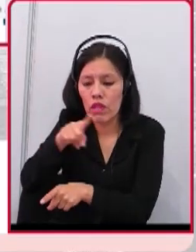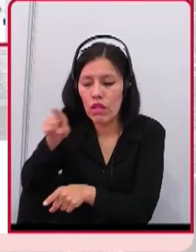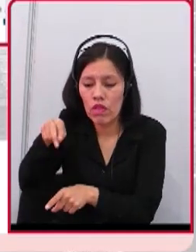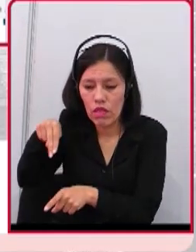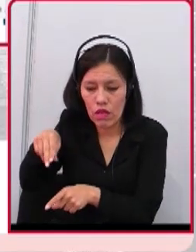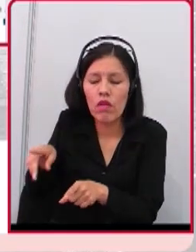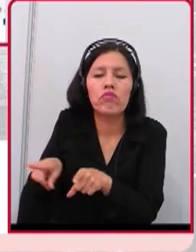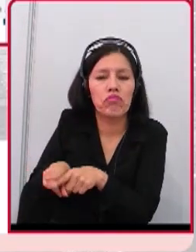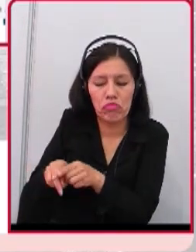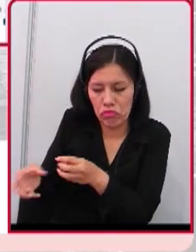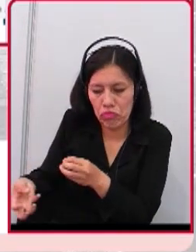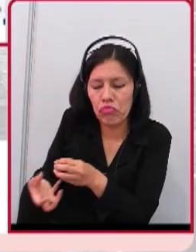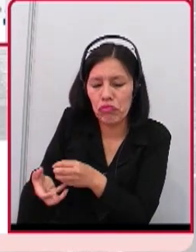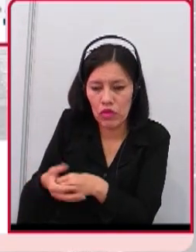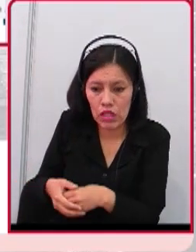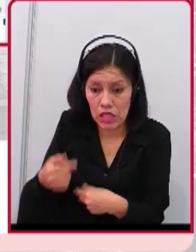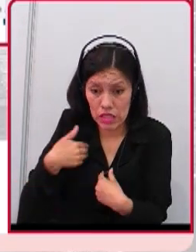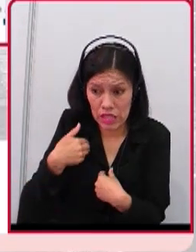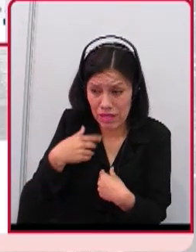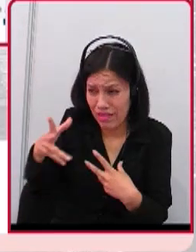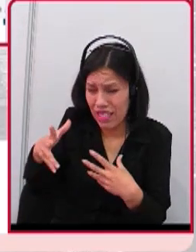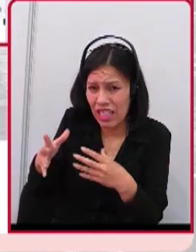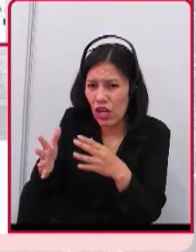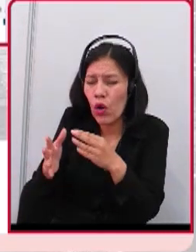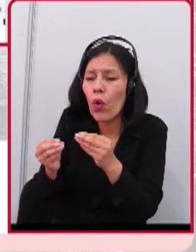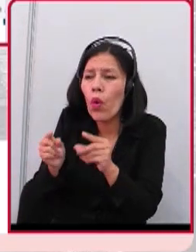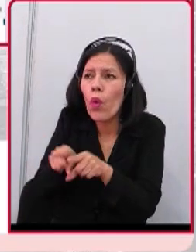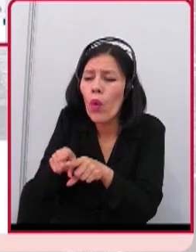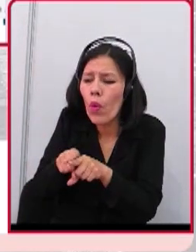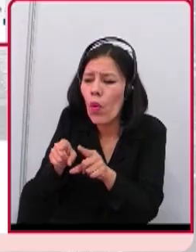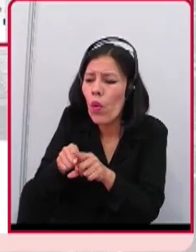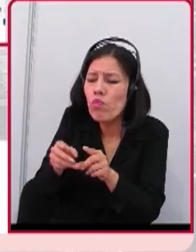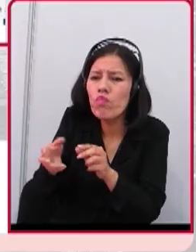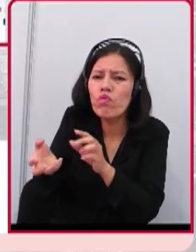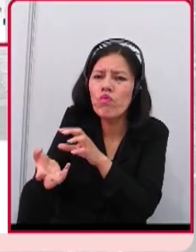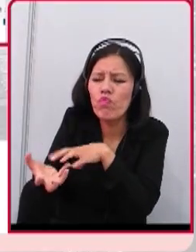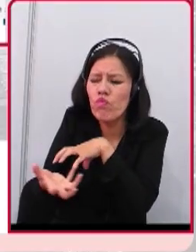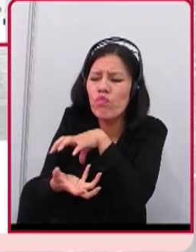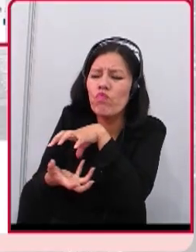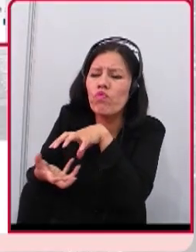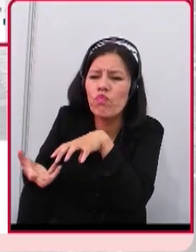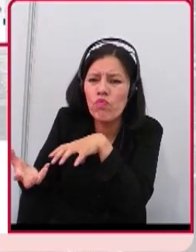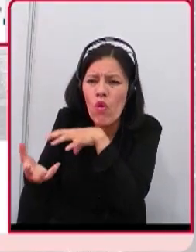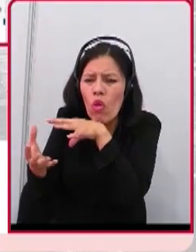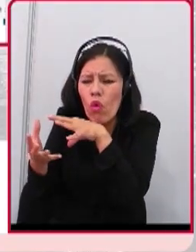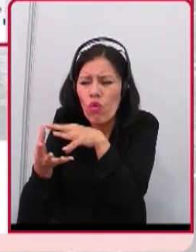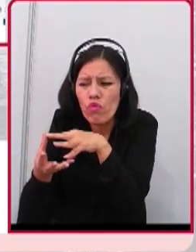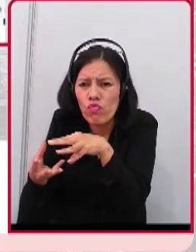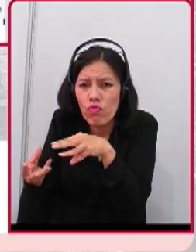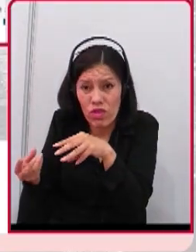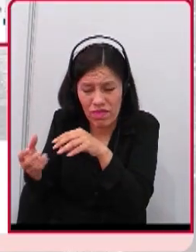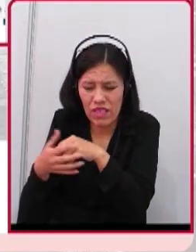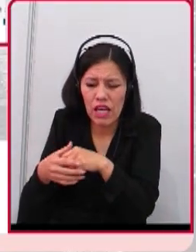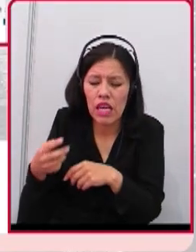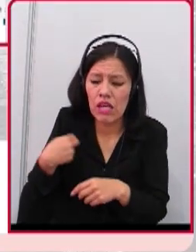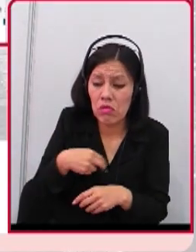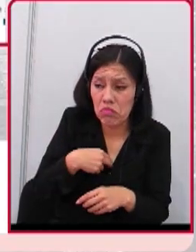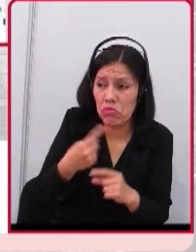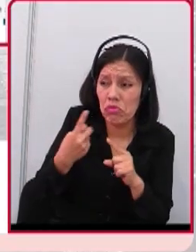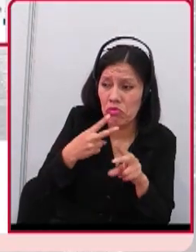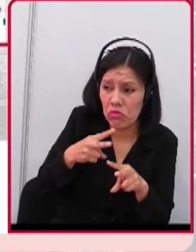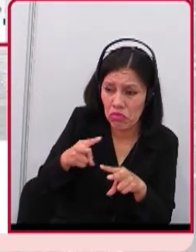metálica en todo este sector. Y en la parte inferior tenemos ya, hemos evidenciado